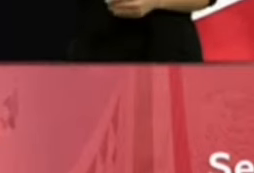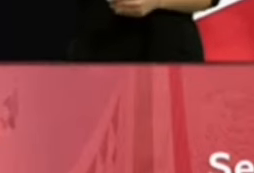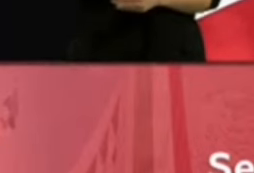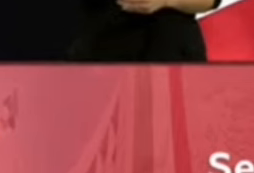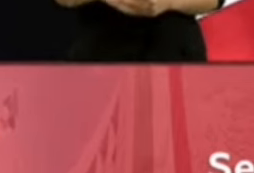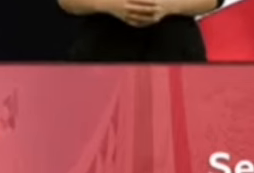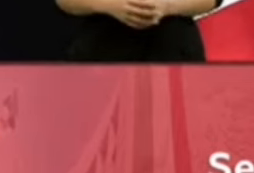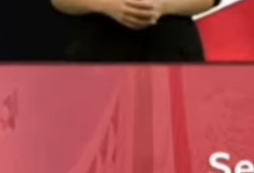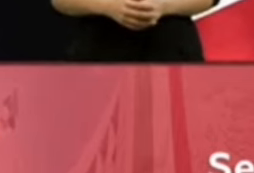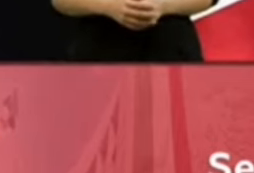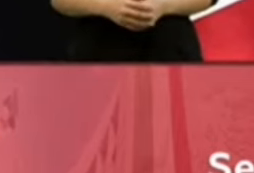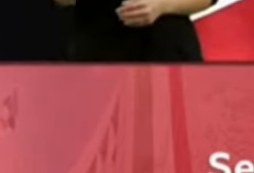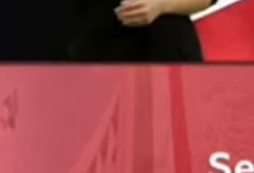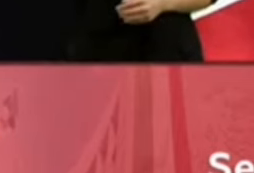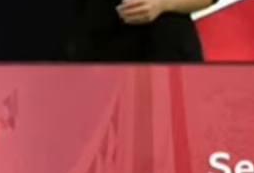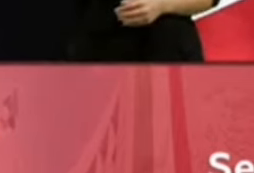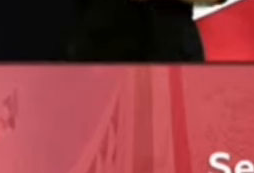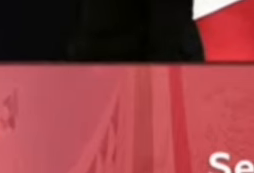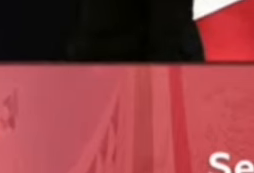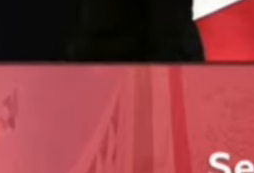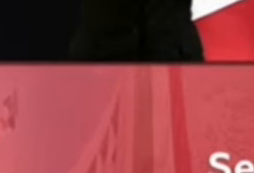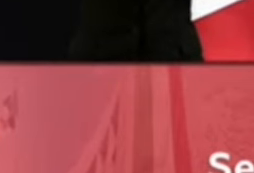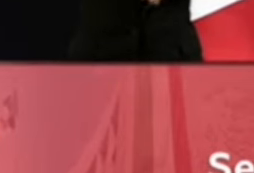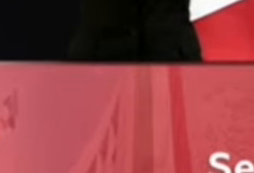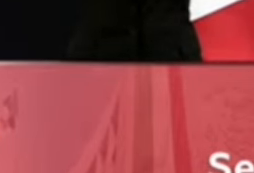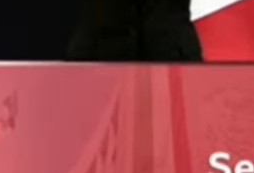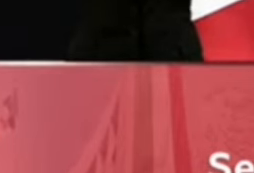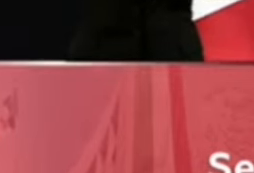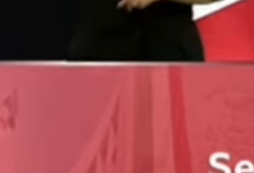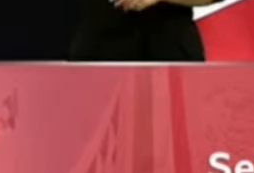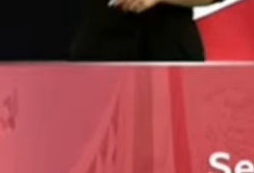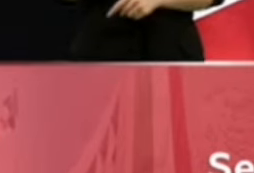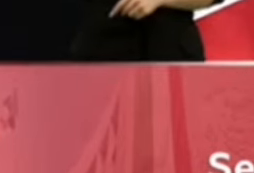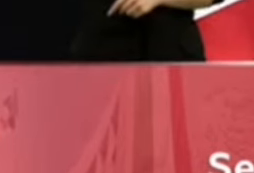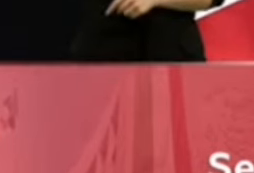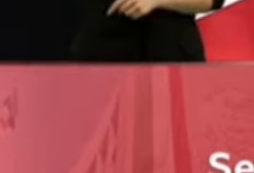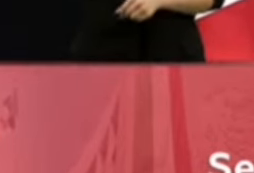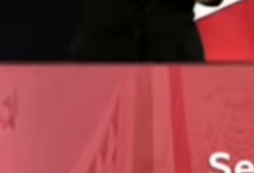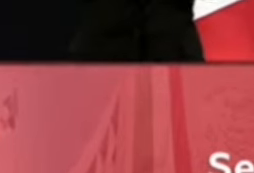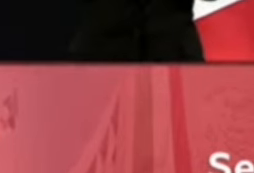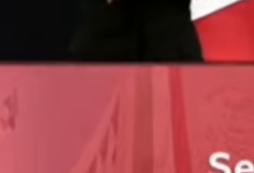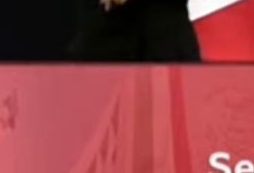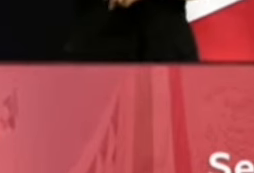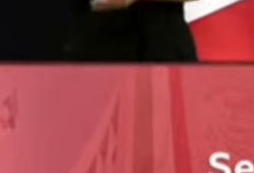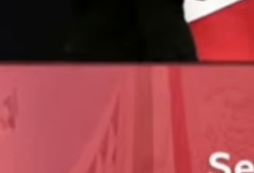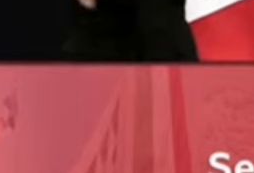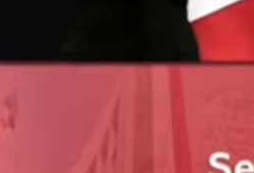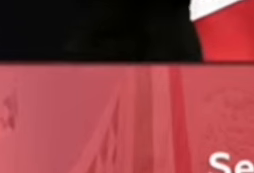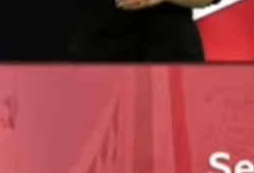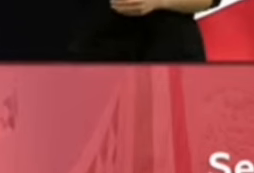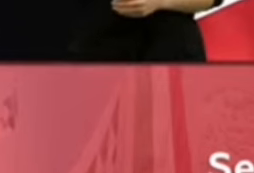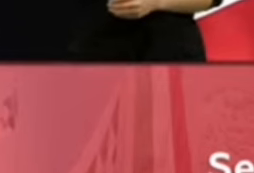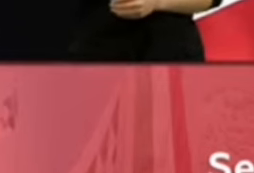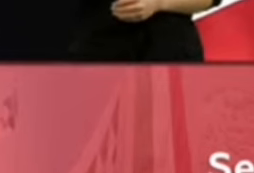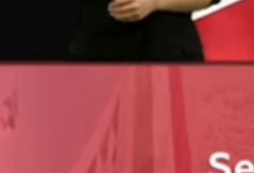Refrendo mi respeto y reconocimiento a usted y a todas las senadoras y senadores de